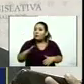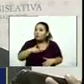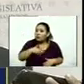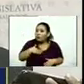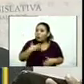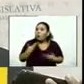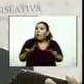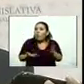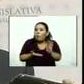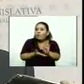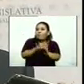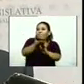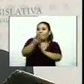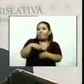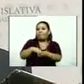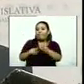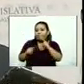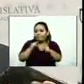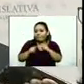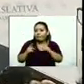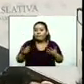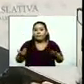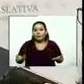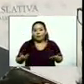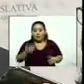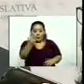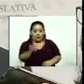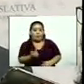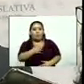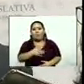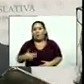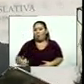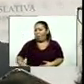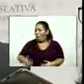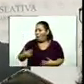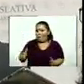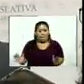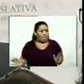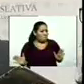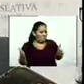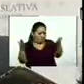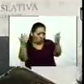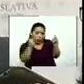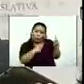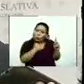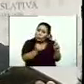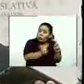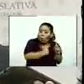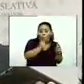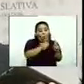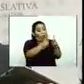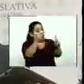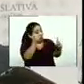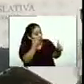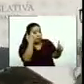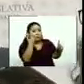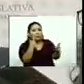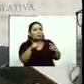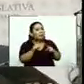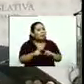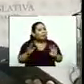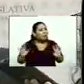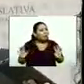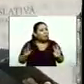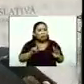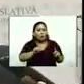avances democráticos. Un presidente puede ser muy popular, muy querido, muy admirado, pero no